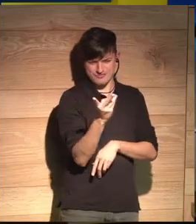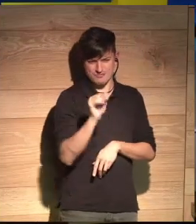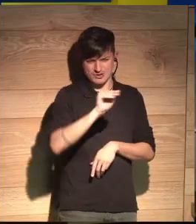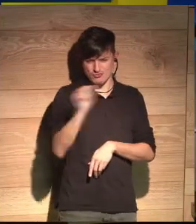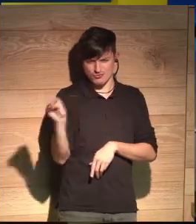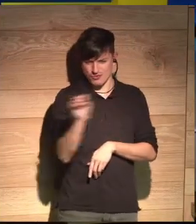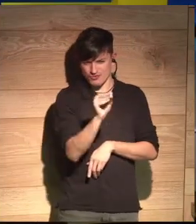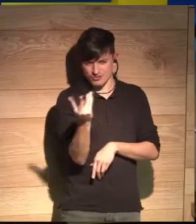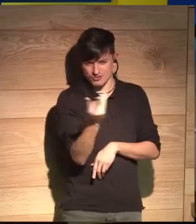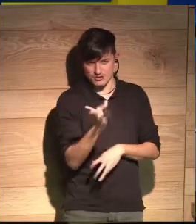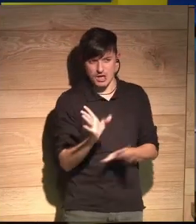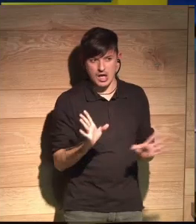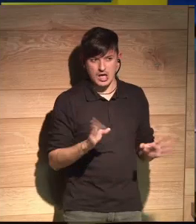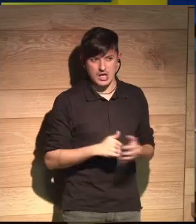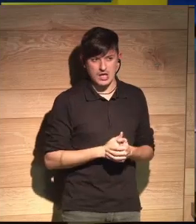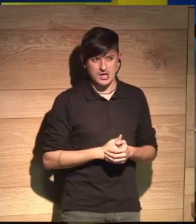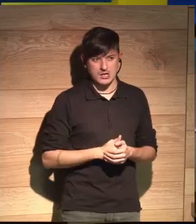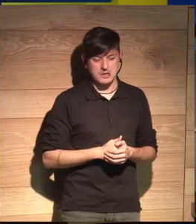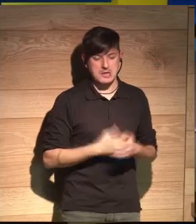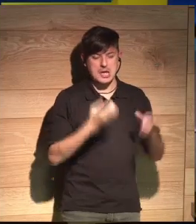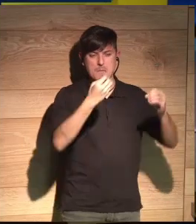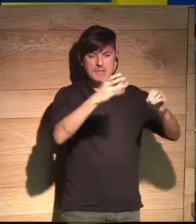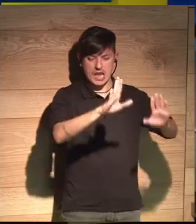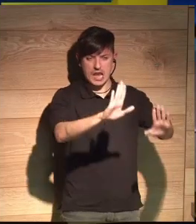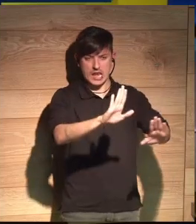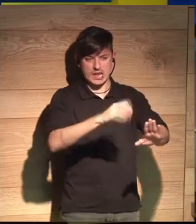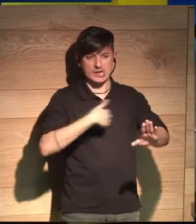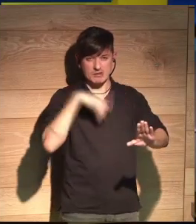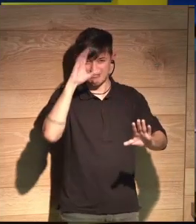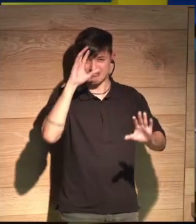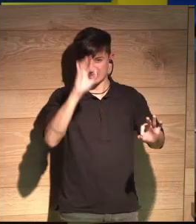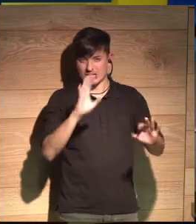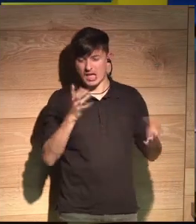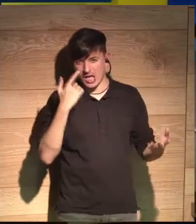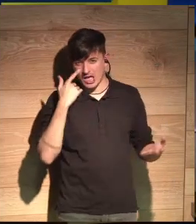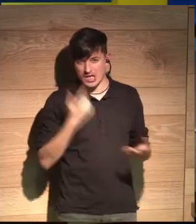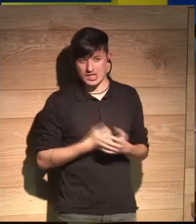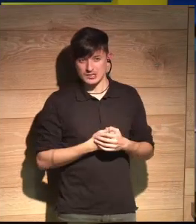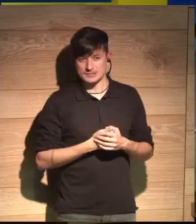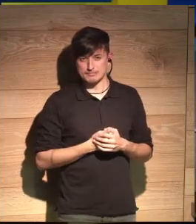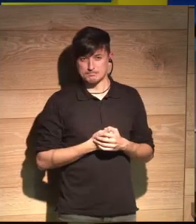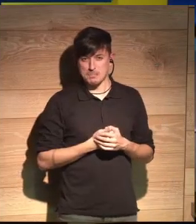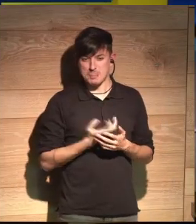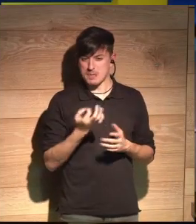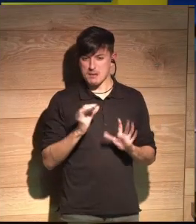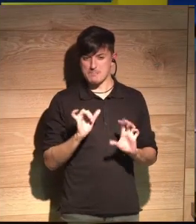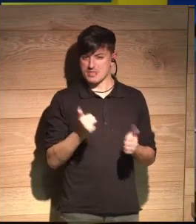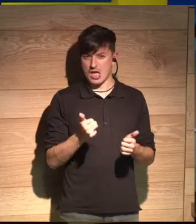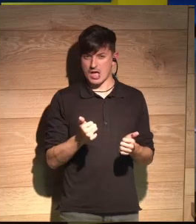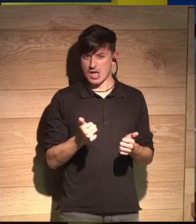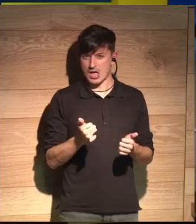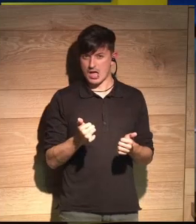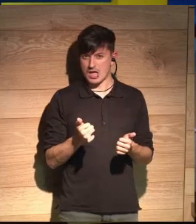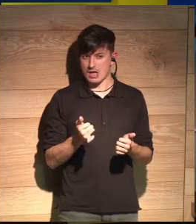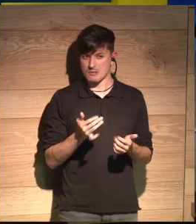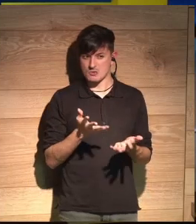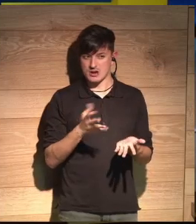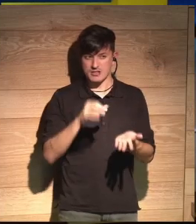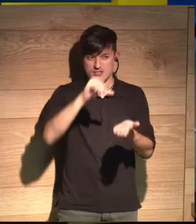yo creo que hay que que hay que empezar porque quiero decir